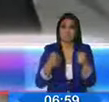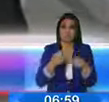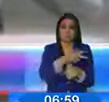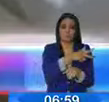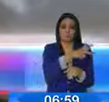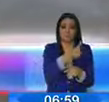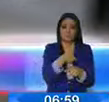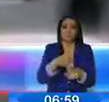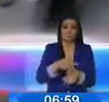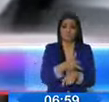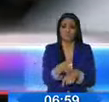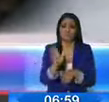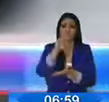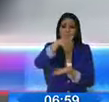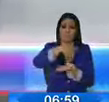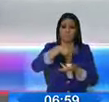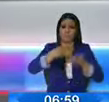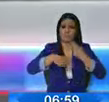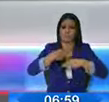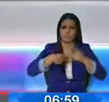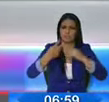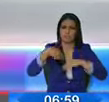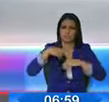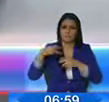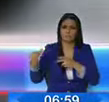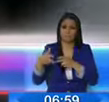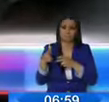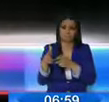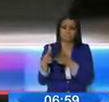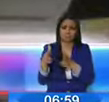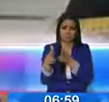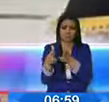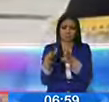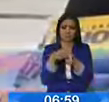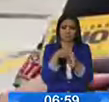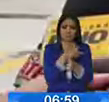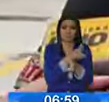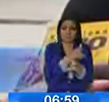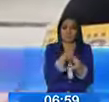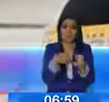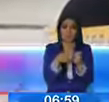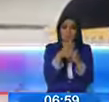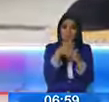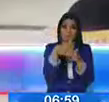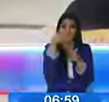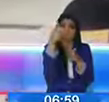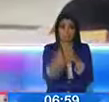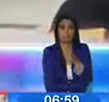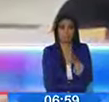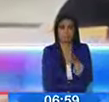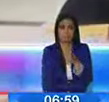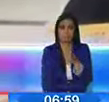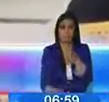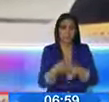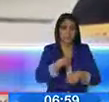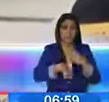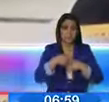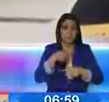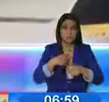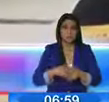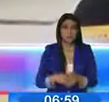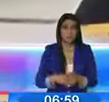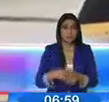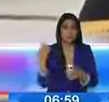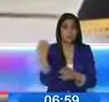planta superior de un centro comercial se precipitó a tierra causando heridas a sus ocupantes y lógicamente dándonos una